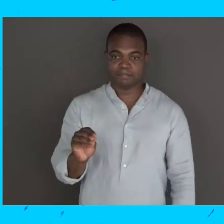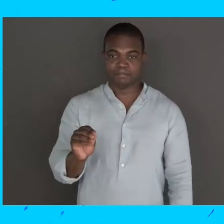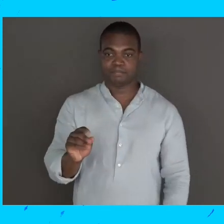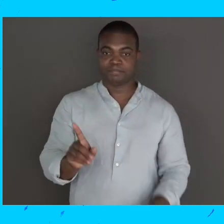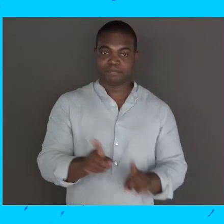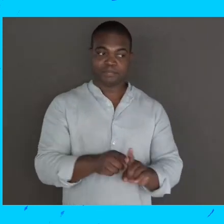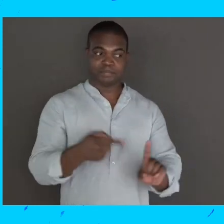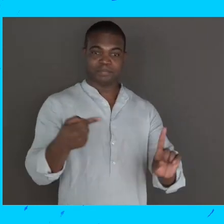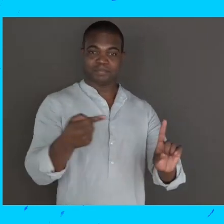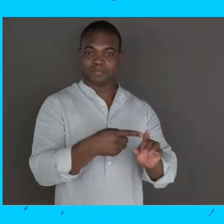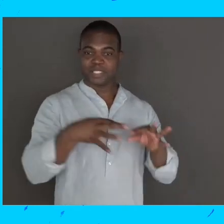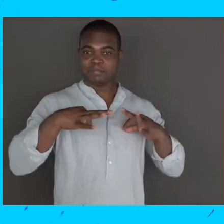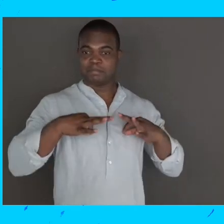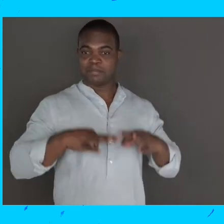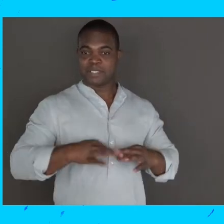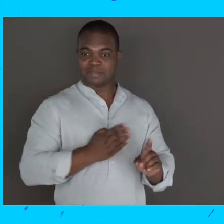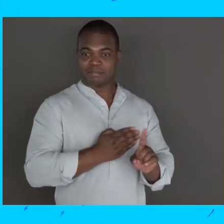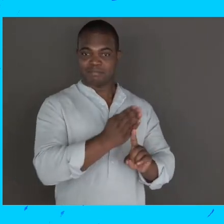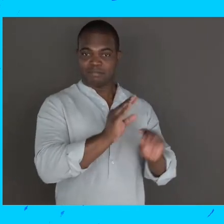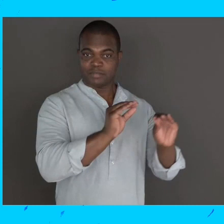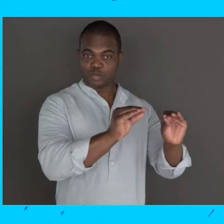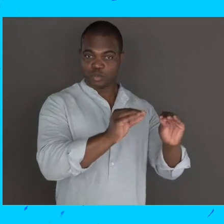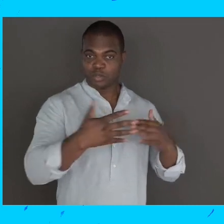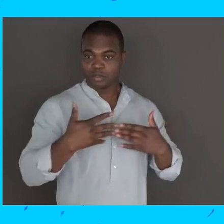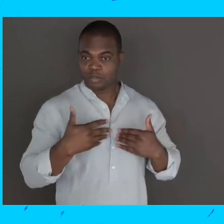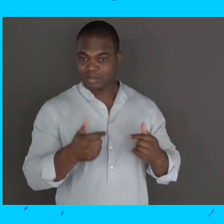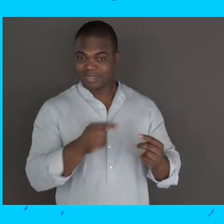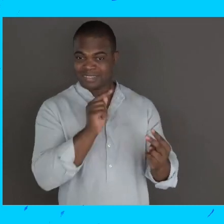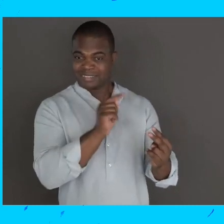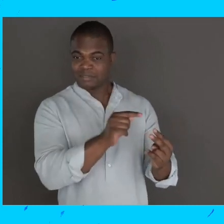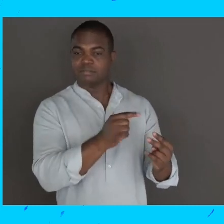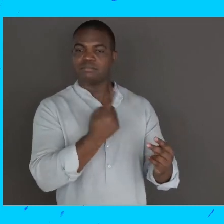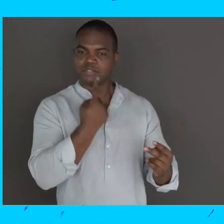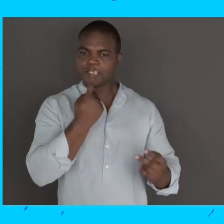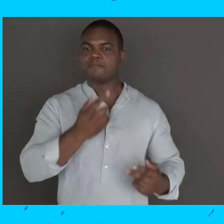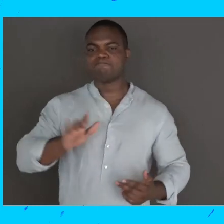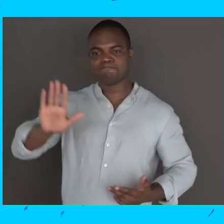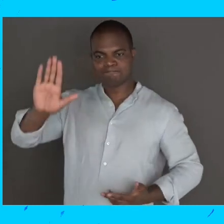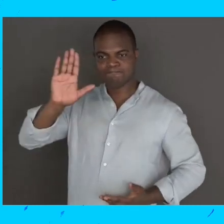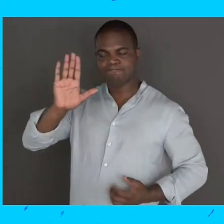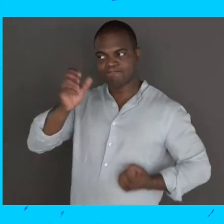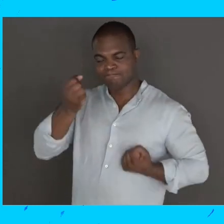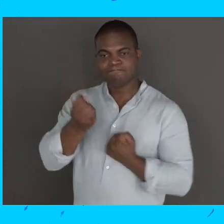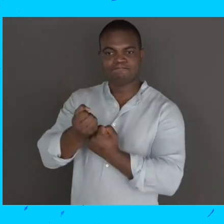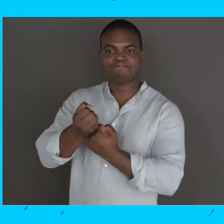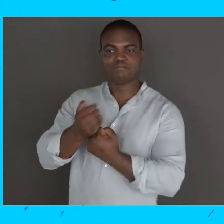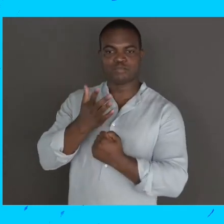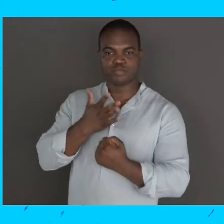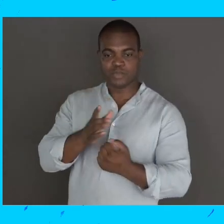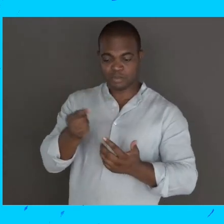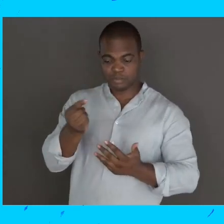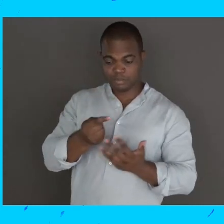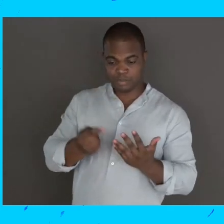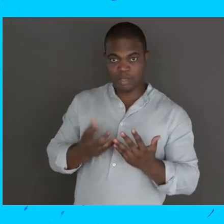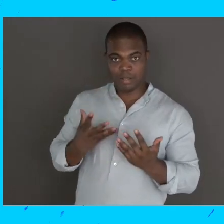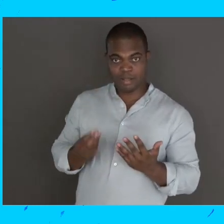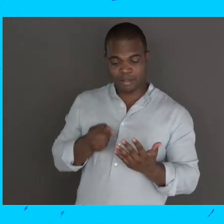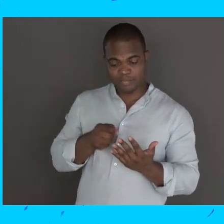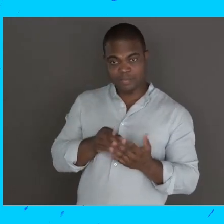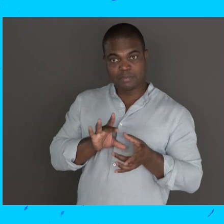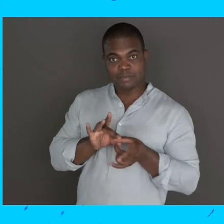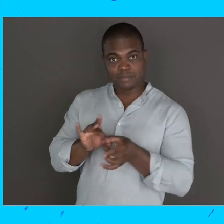para apoyar este lanzamiento, esta política sanitaria que será lanzada hoy. Estamos